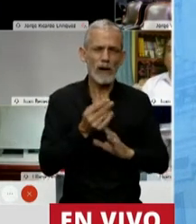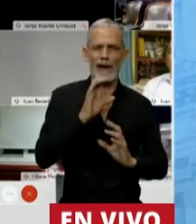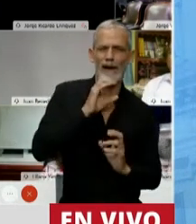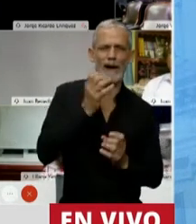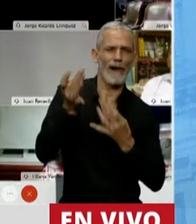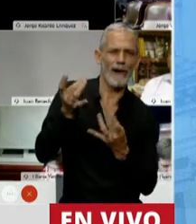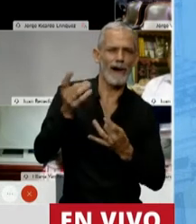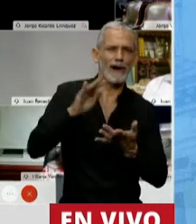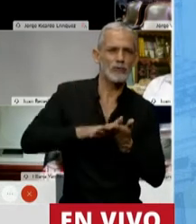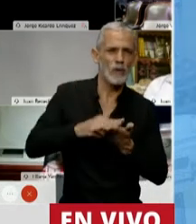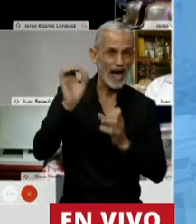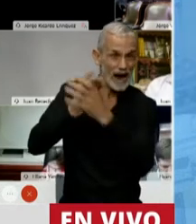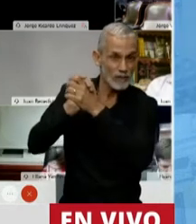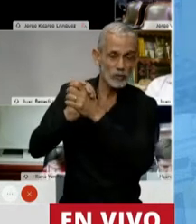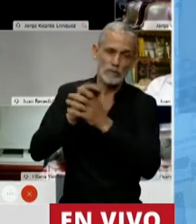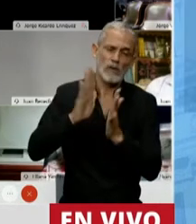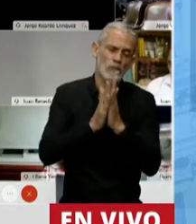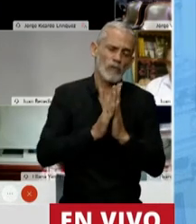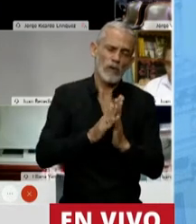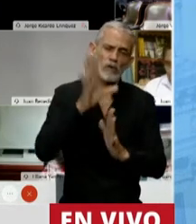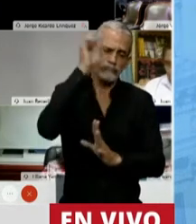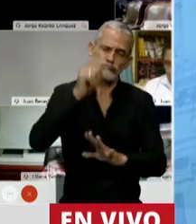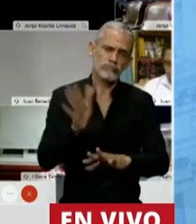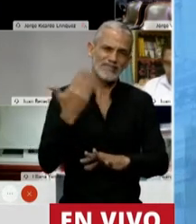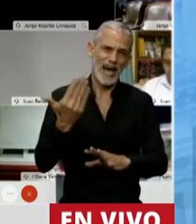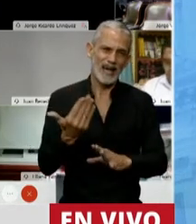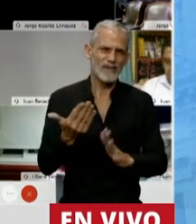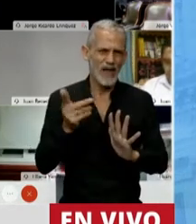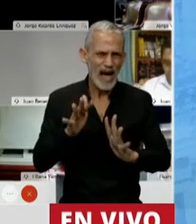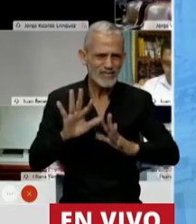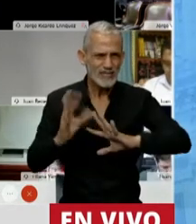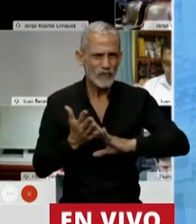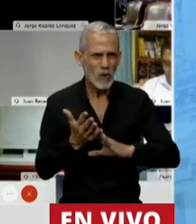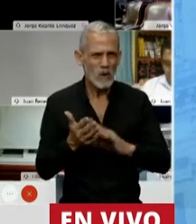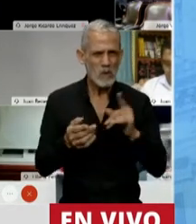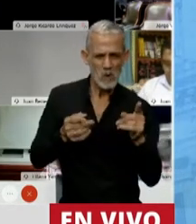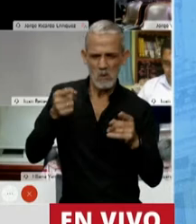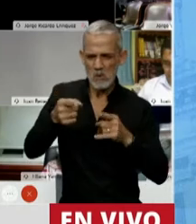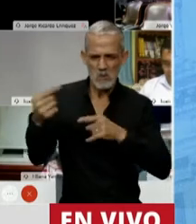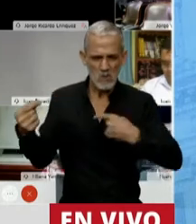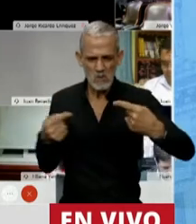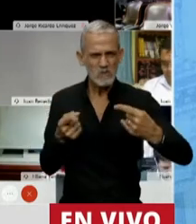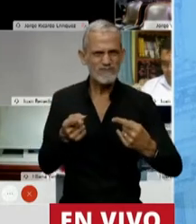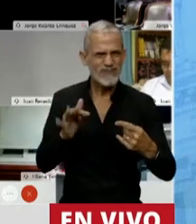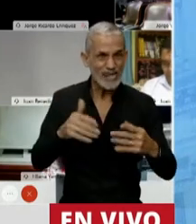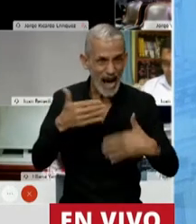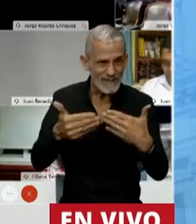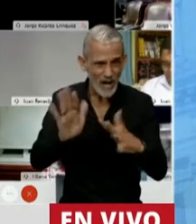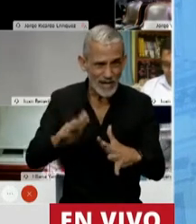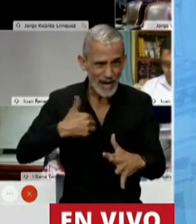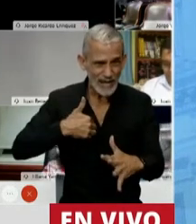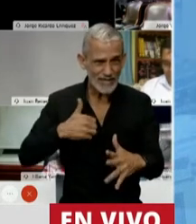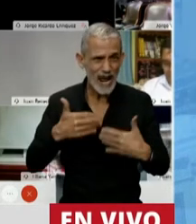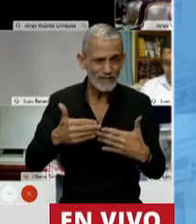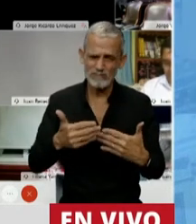con respecto al presidente Raúl Alfonsín. Yo creo que no es con ese tipo de cuestiones con la que vamos a avanzar en esta